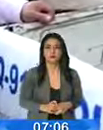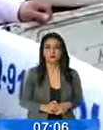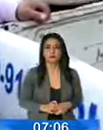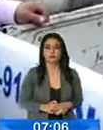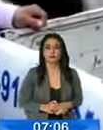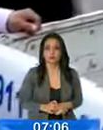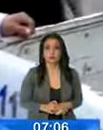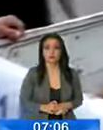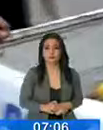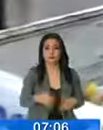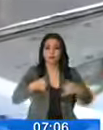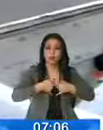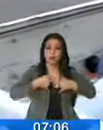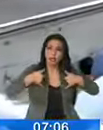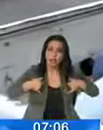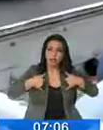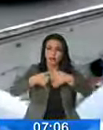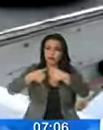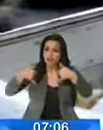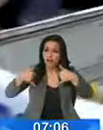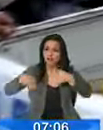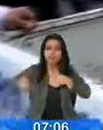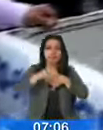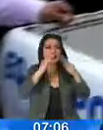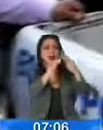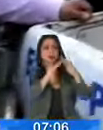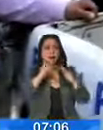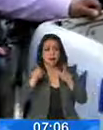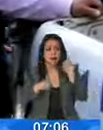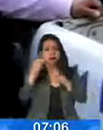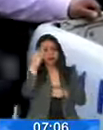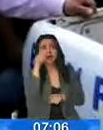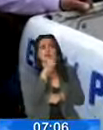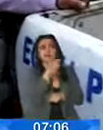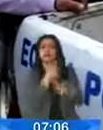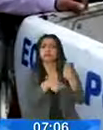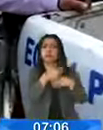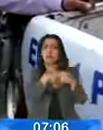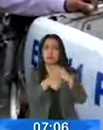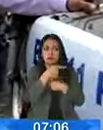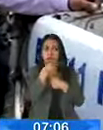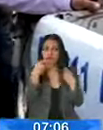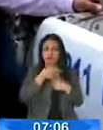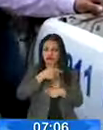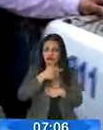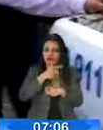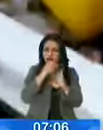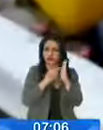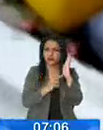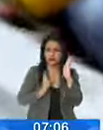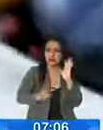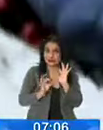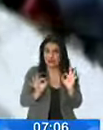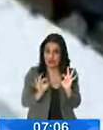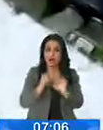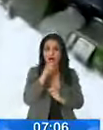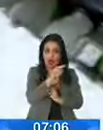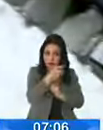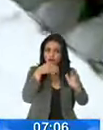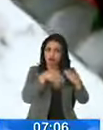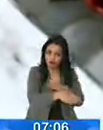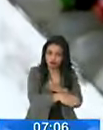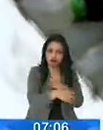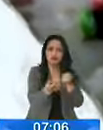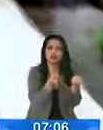En locales o viviendas en que se conocía del expendio de licor artesanal sin ningún tipo de registro sanitario, se realizó el operativo para